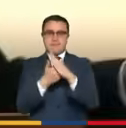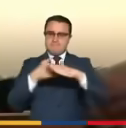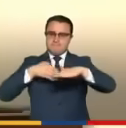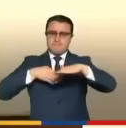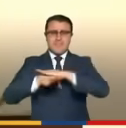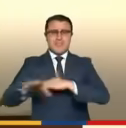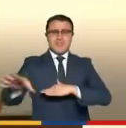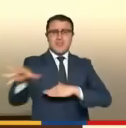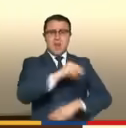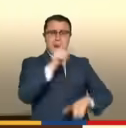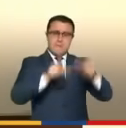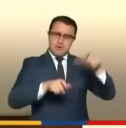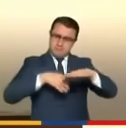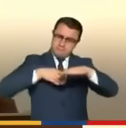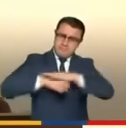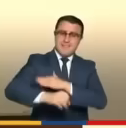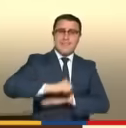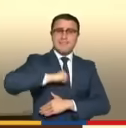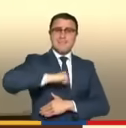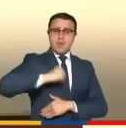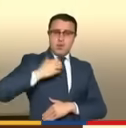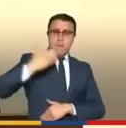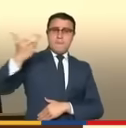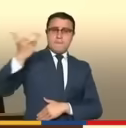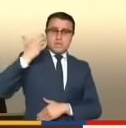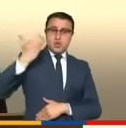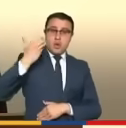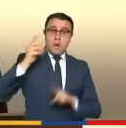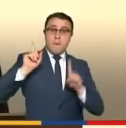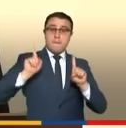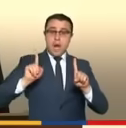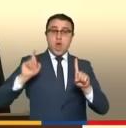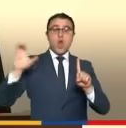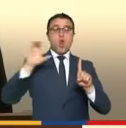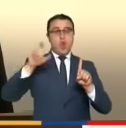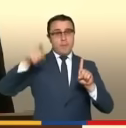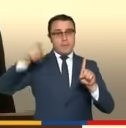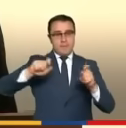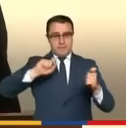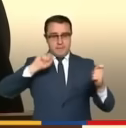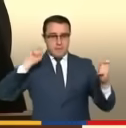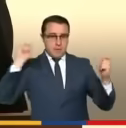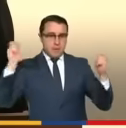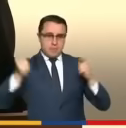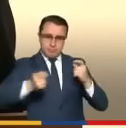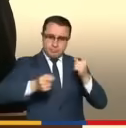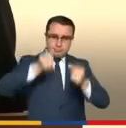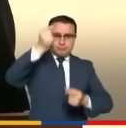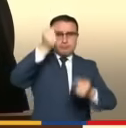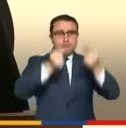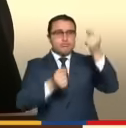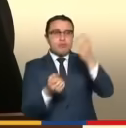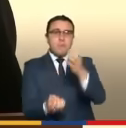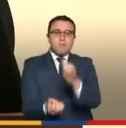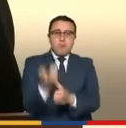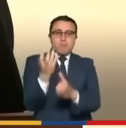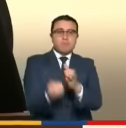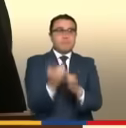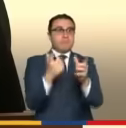la pensión si Colombia puede transitar a una economía productiva. Si